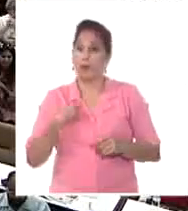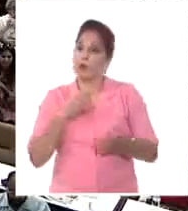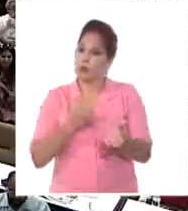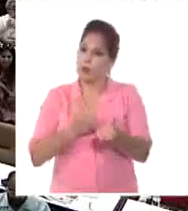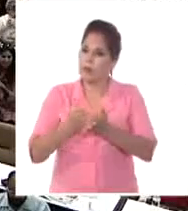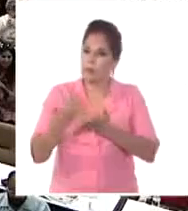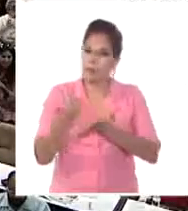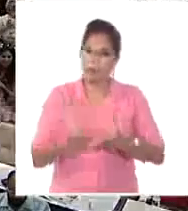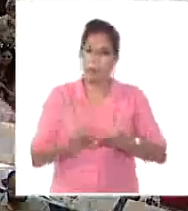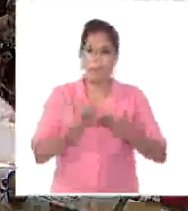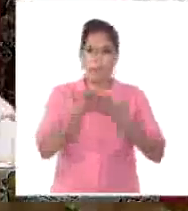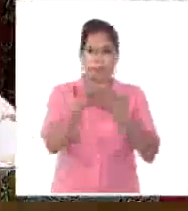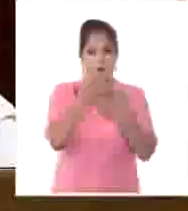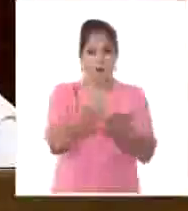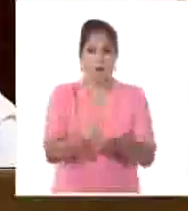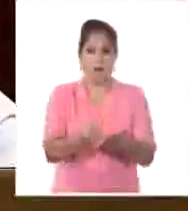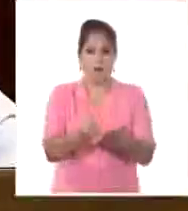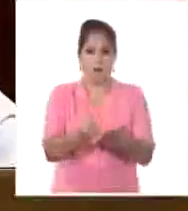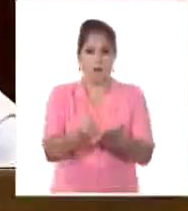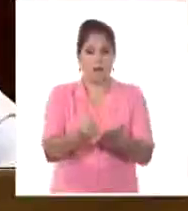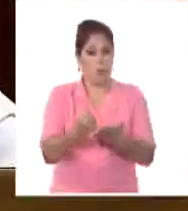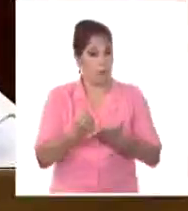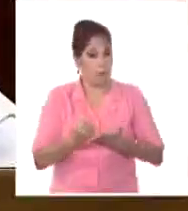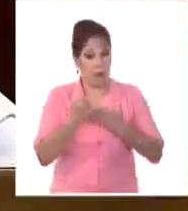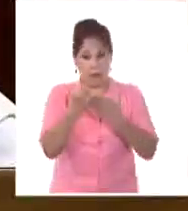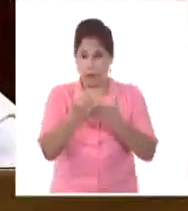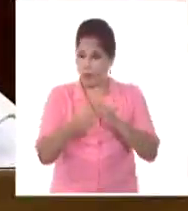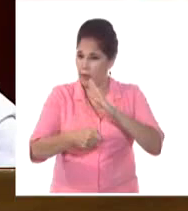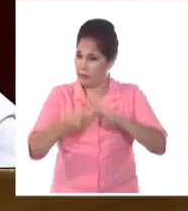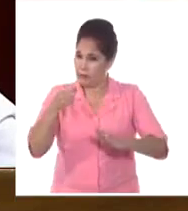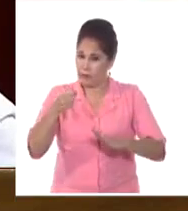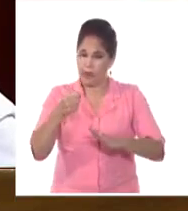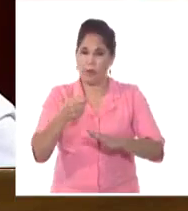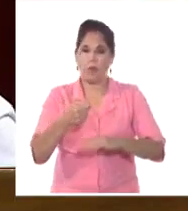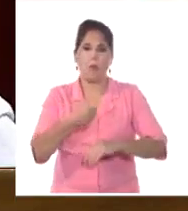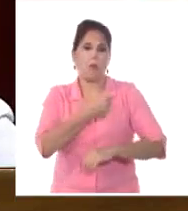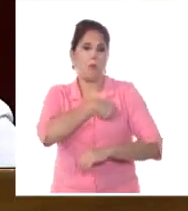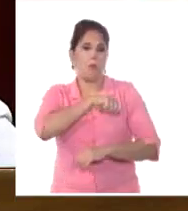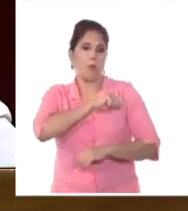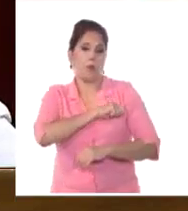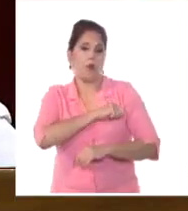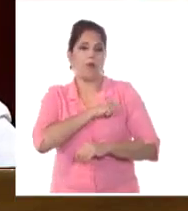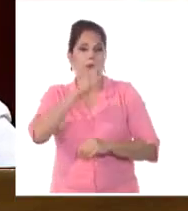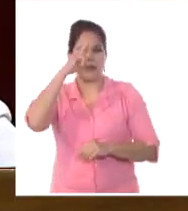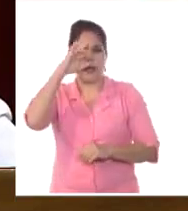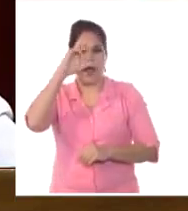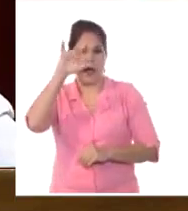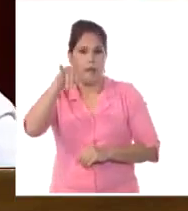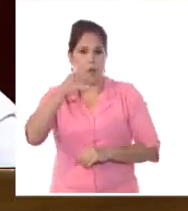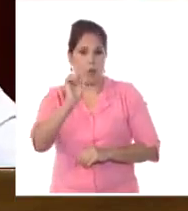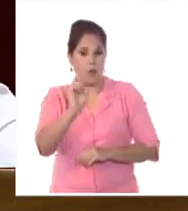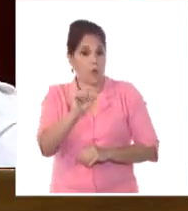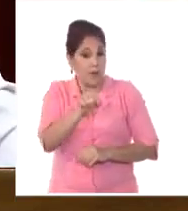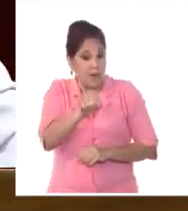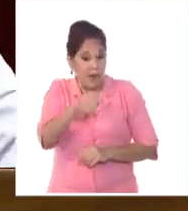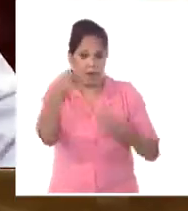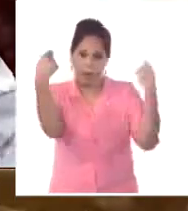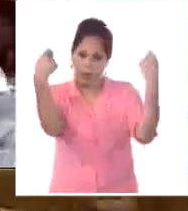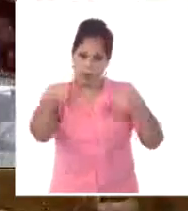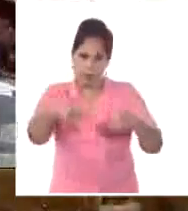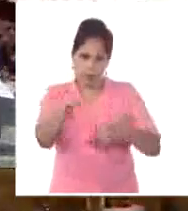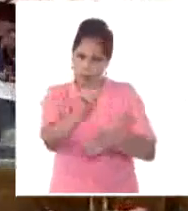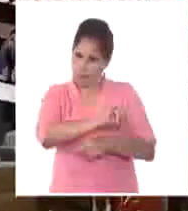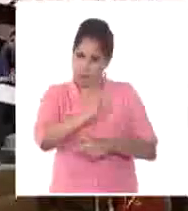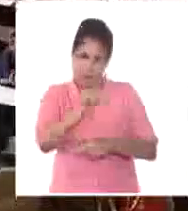Mantendremos la solidaridad incondicional con el hermano pueblo saharaui y su derecho a la autodeterminación.